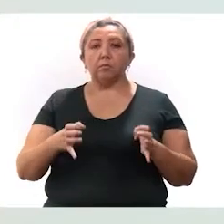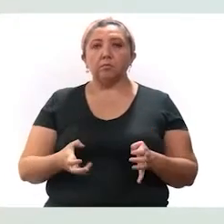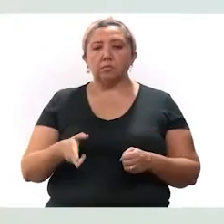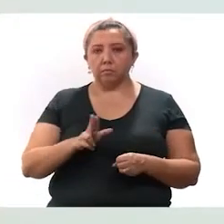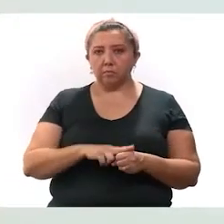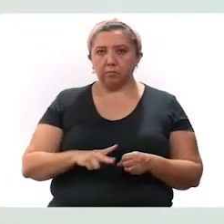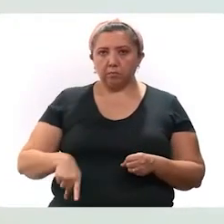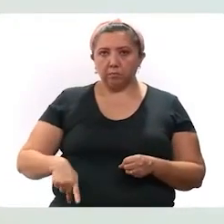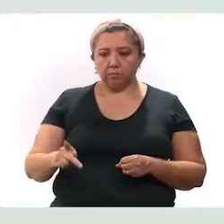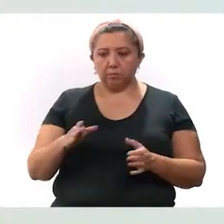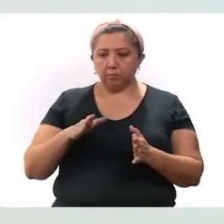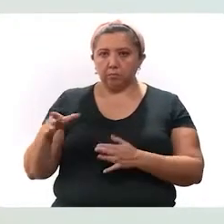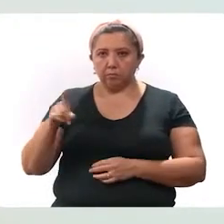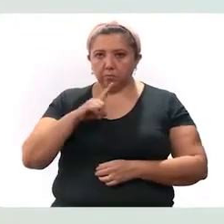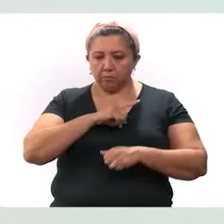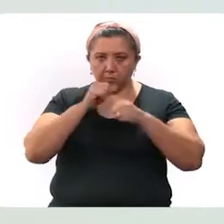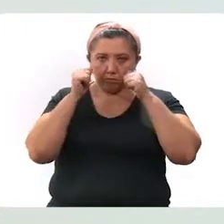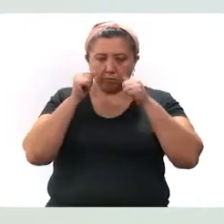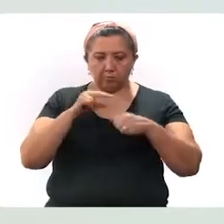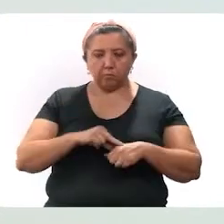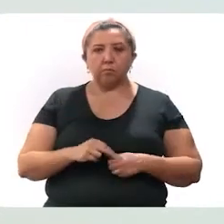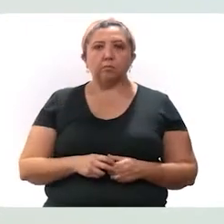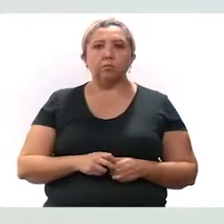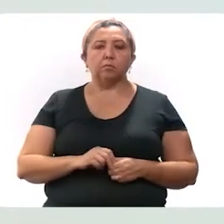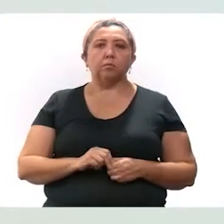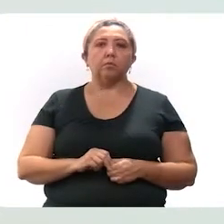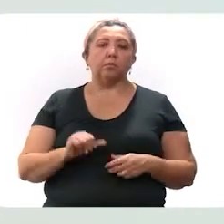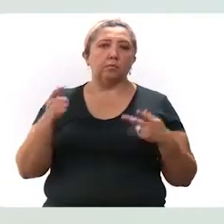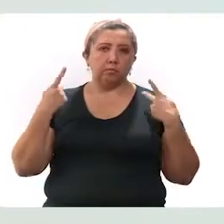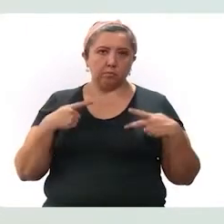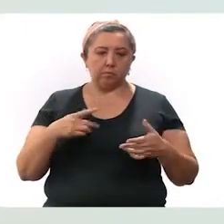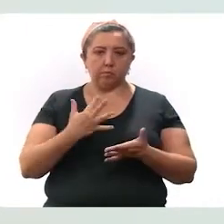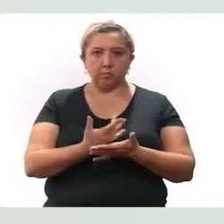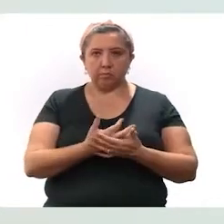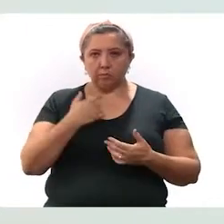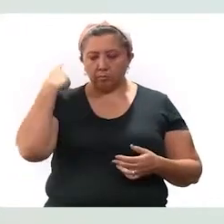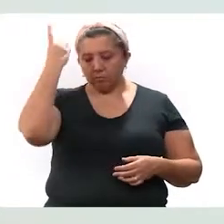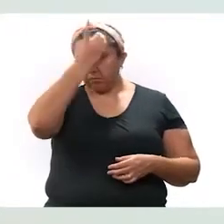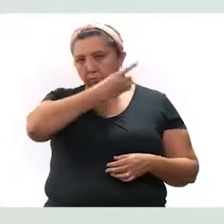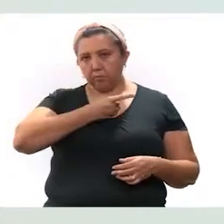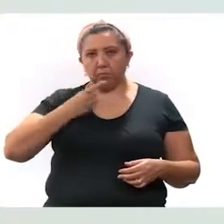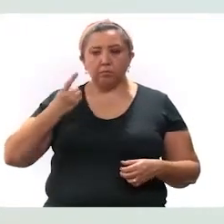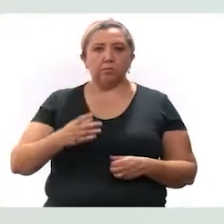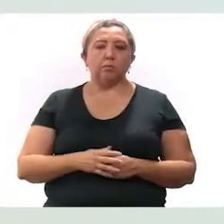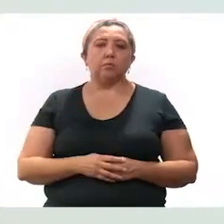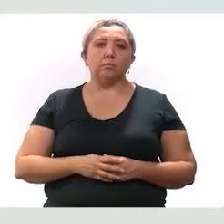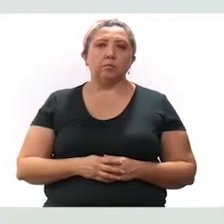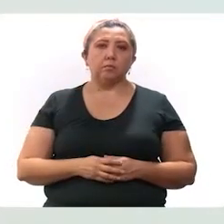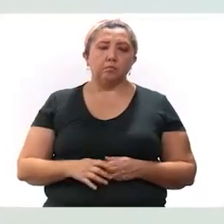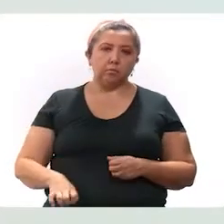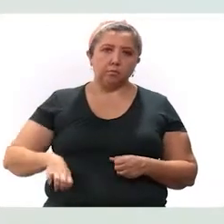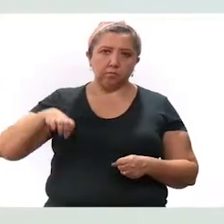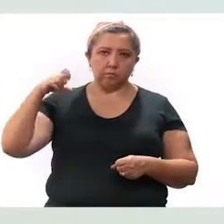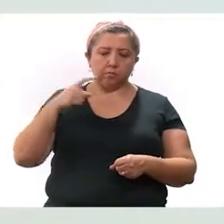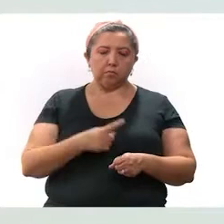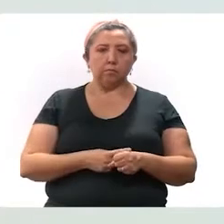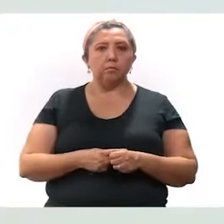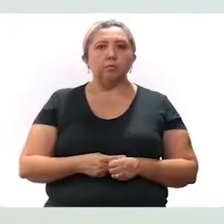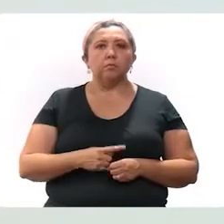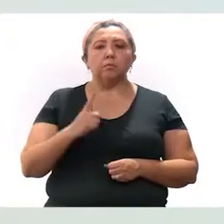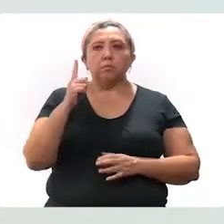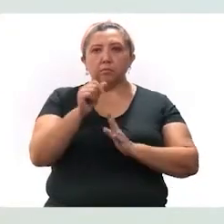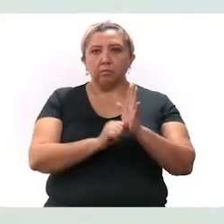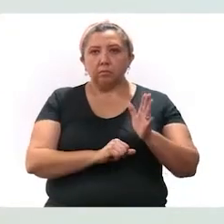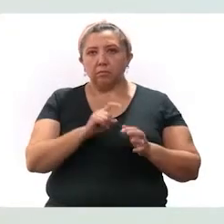positivos están en hospitales públicos y en aislamiento total. Hay otros pacientes a la espera de diagnóstico. El rango de edad de los